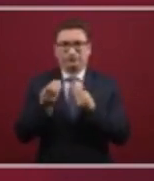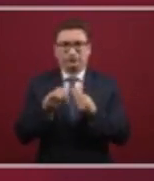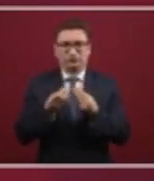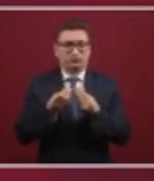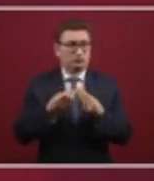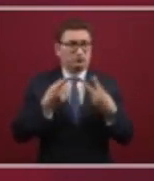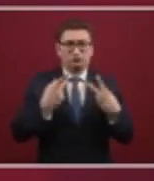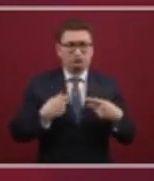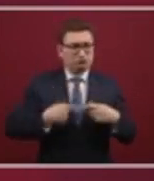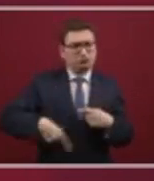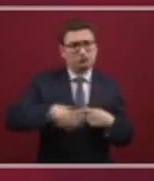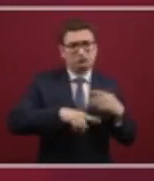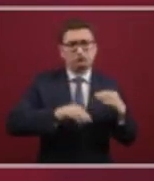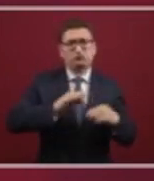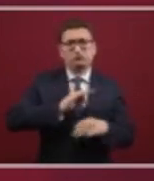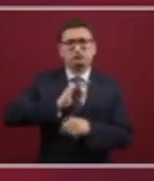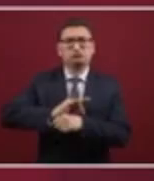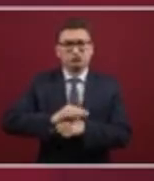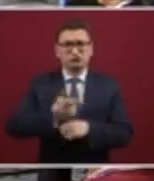economía,